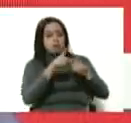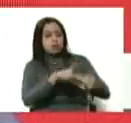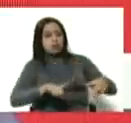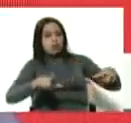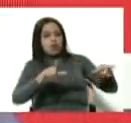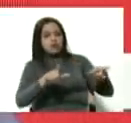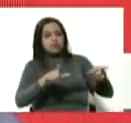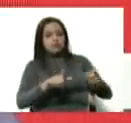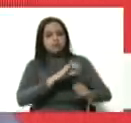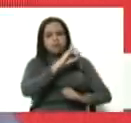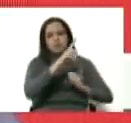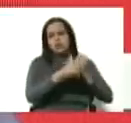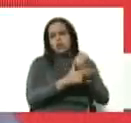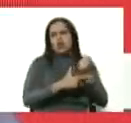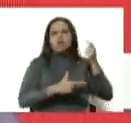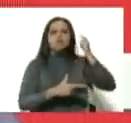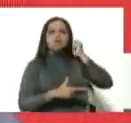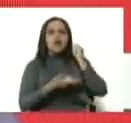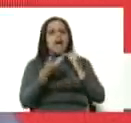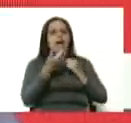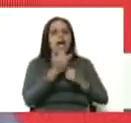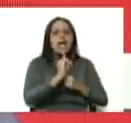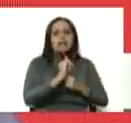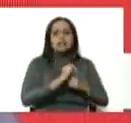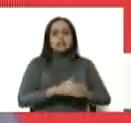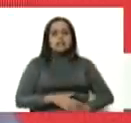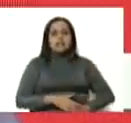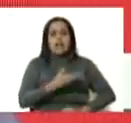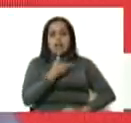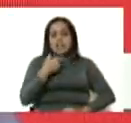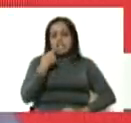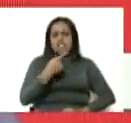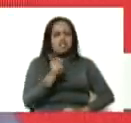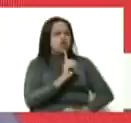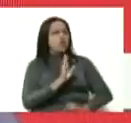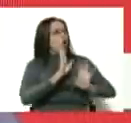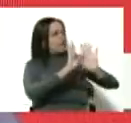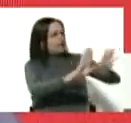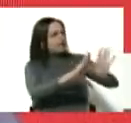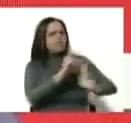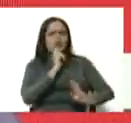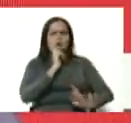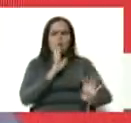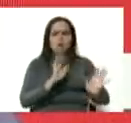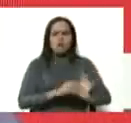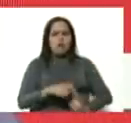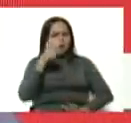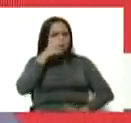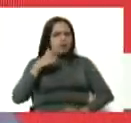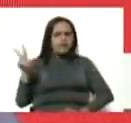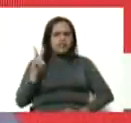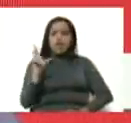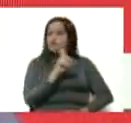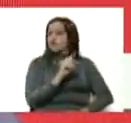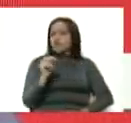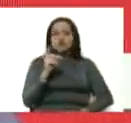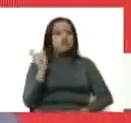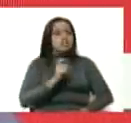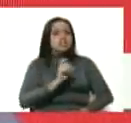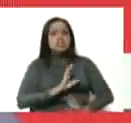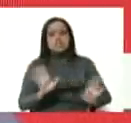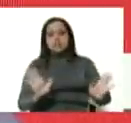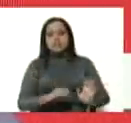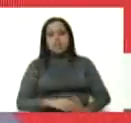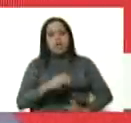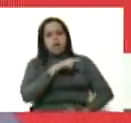pandilleros tienen el tupé de decir: no, no, quédense con el oro, el pueblo de Venezuela no lo necesita.